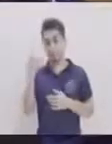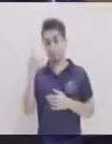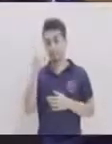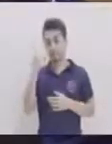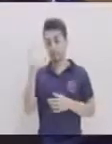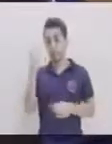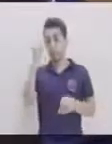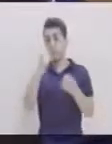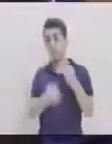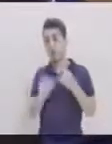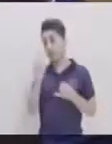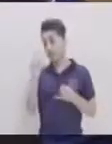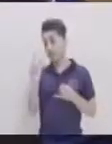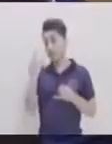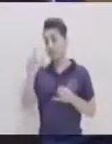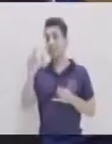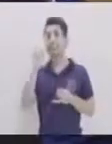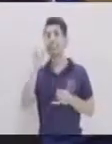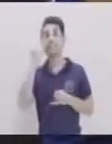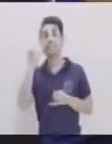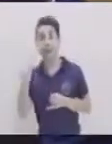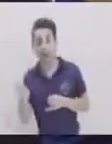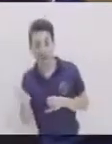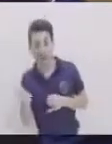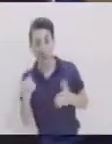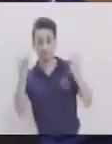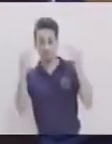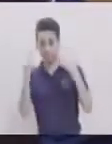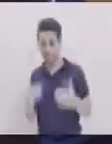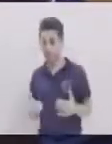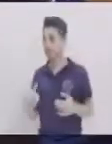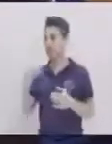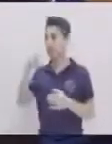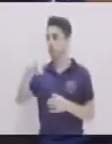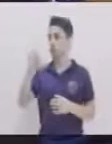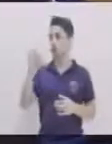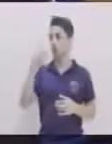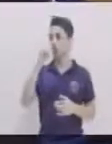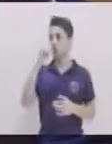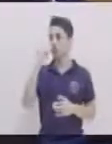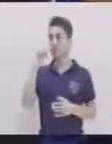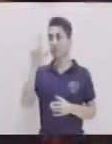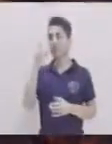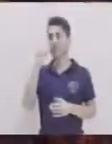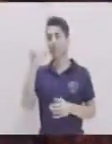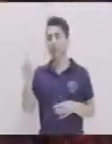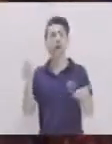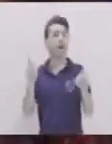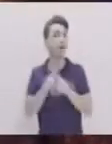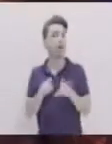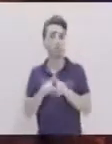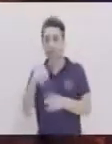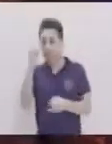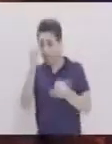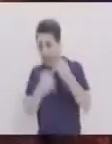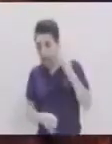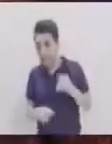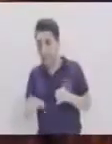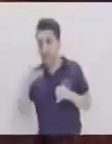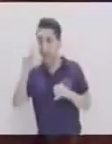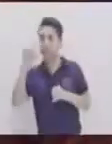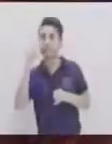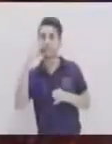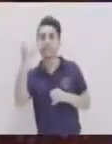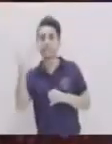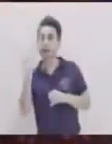Patricia termina con cia. Patricia termina con cia. Y la